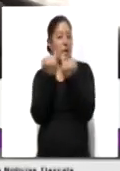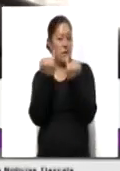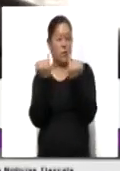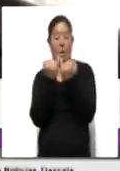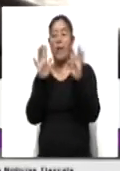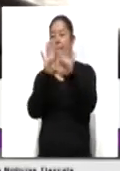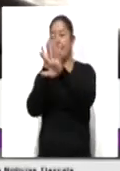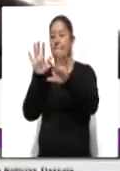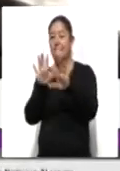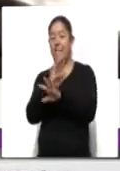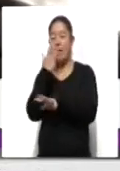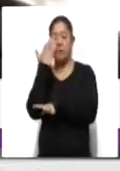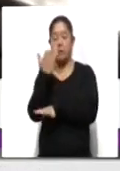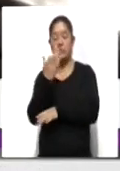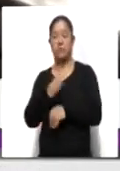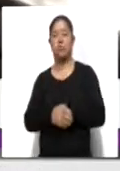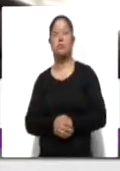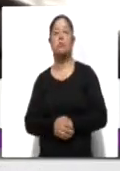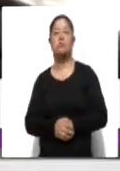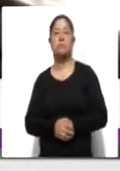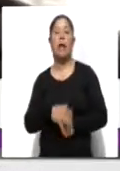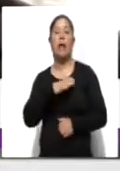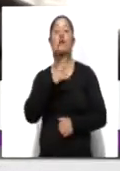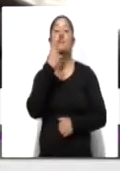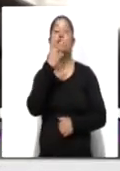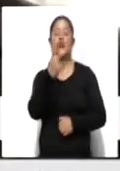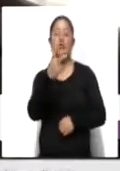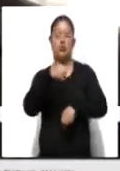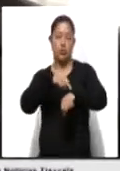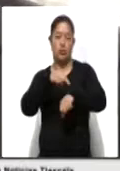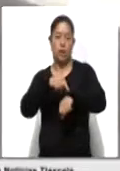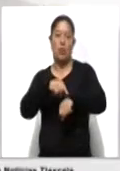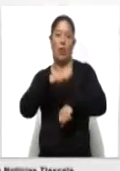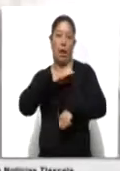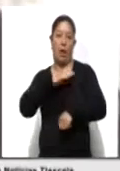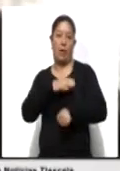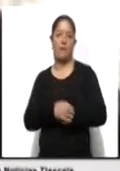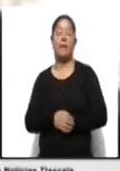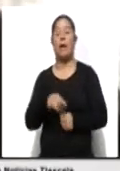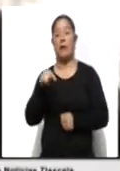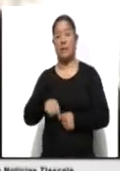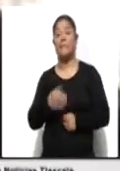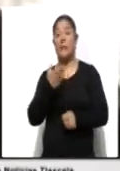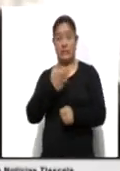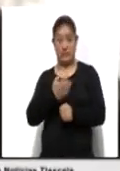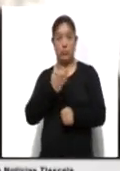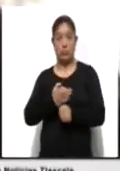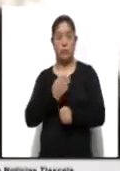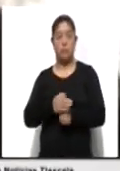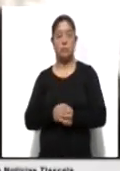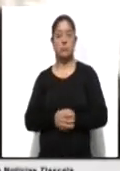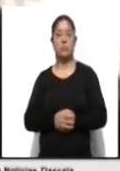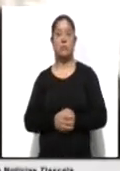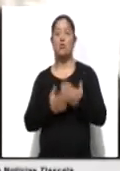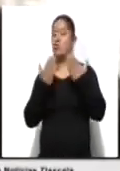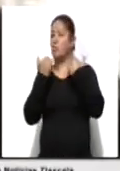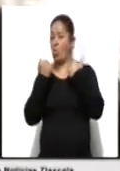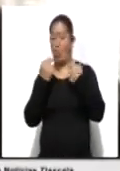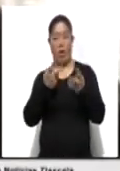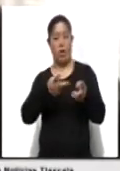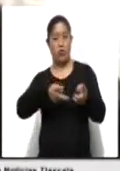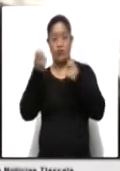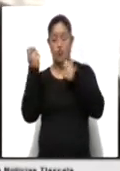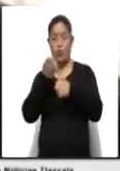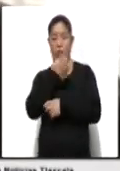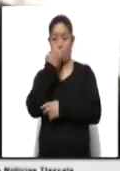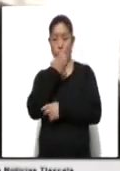hacen los rondines con los dos turnos que tenemos en mando aquí en la comandancia. Hasta ahorita no hemos contado con ningún robo de una